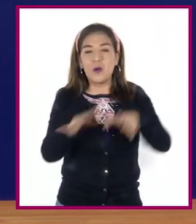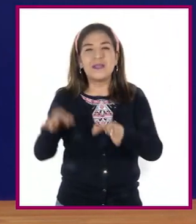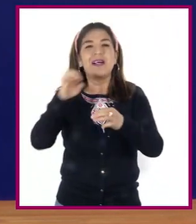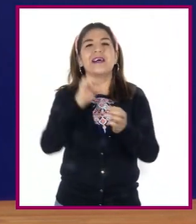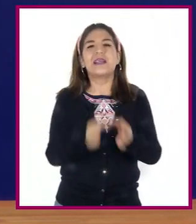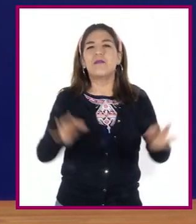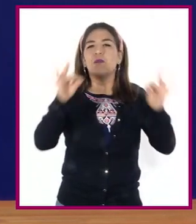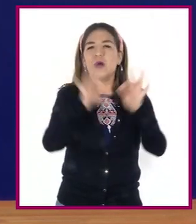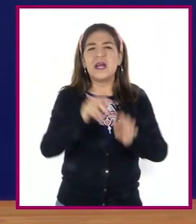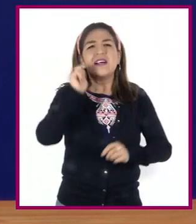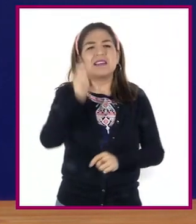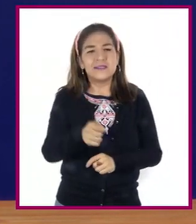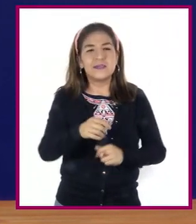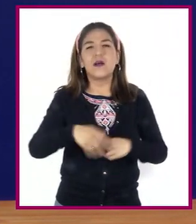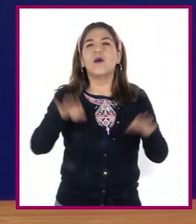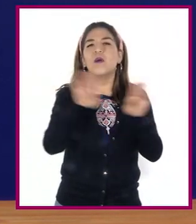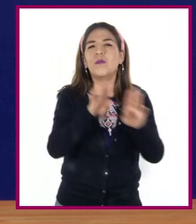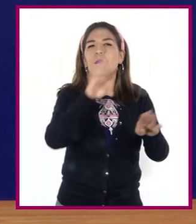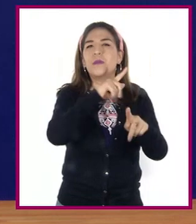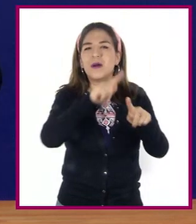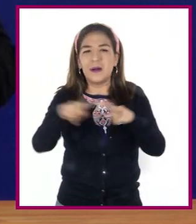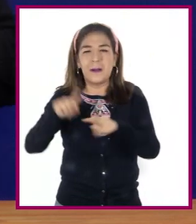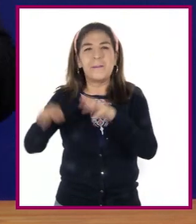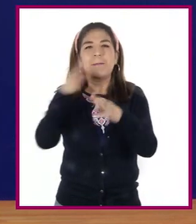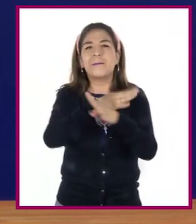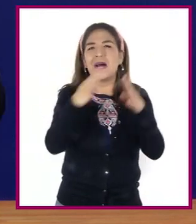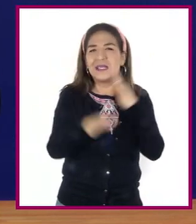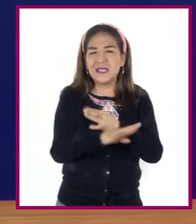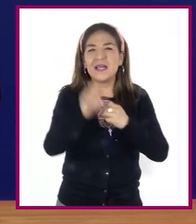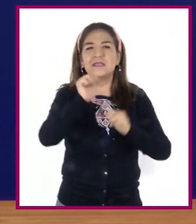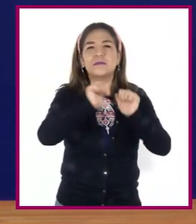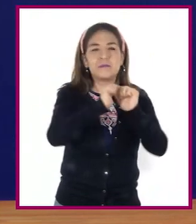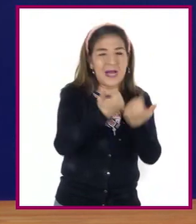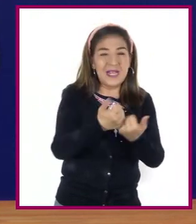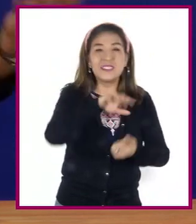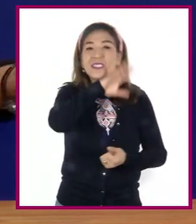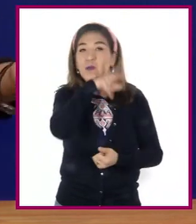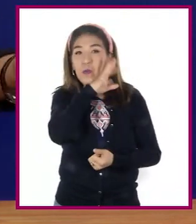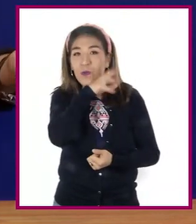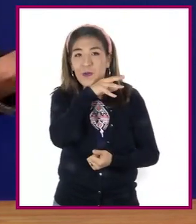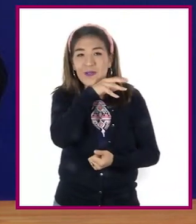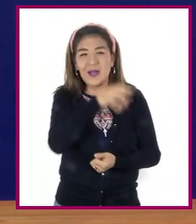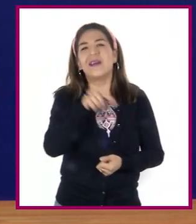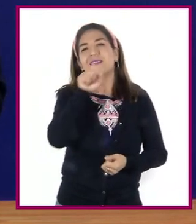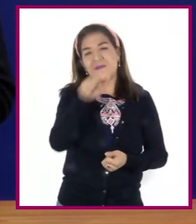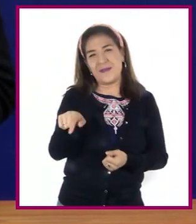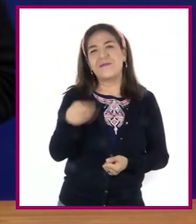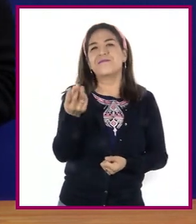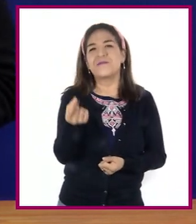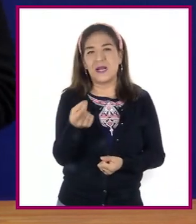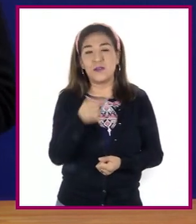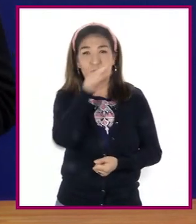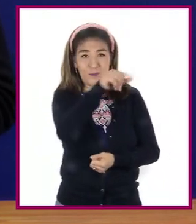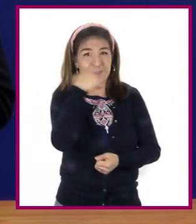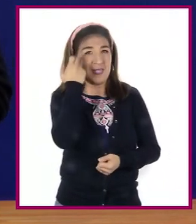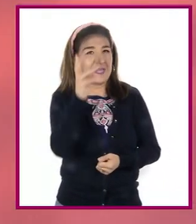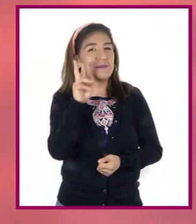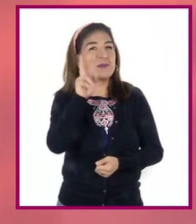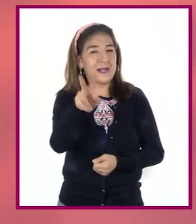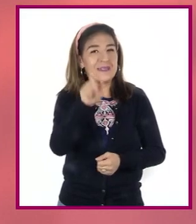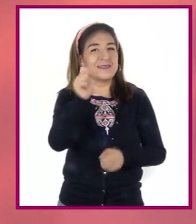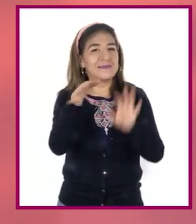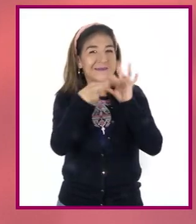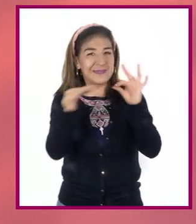hace poemas a objetos tan cotidianos como el pan, la cebolla y, claro, a su perro. ¿Quieres escuchar un